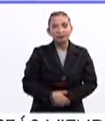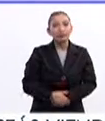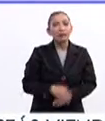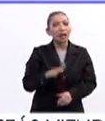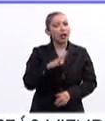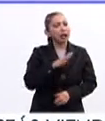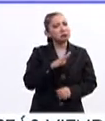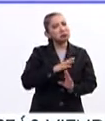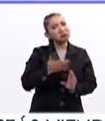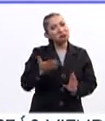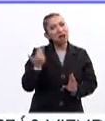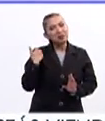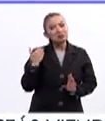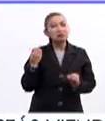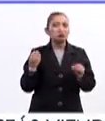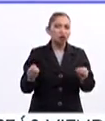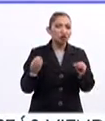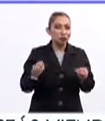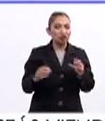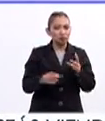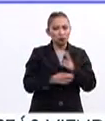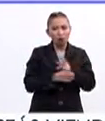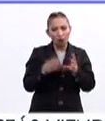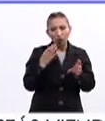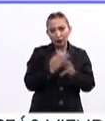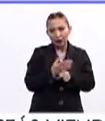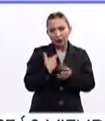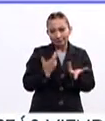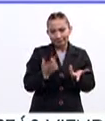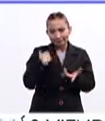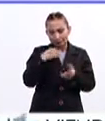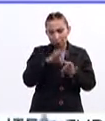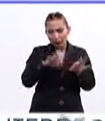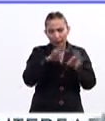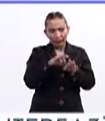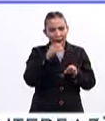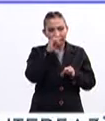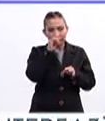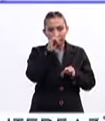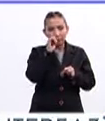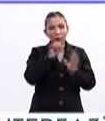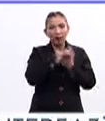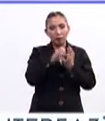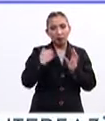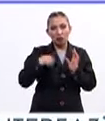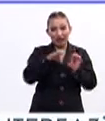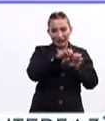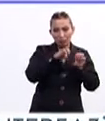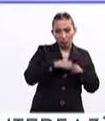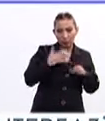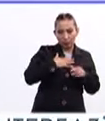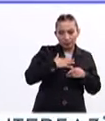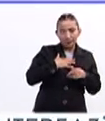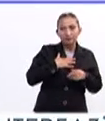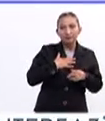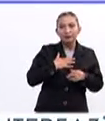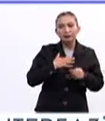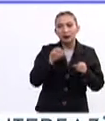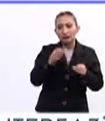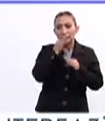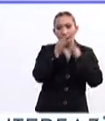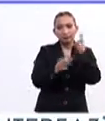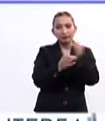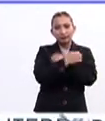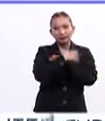Hubo muchas medidas que vale la pena destacar. Por supuesto, nuestro equipo de la